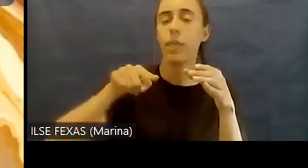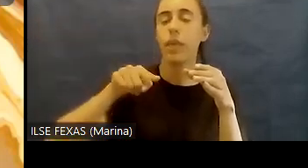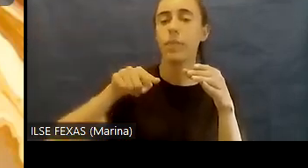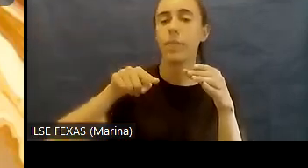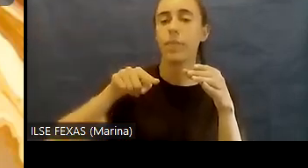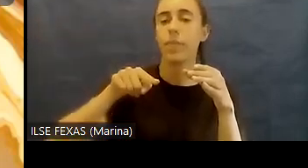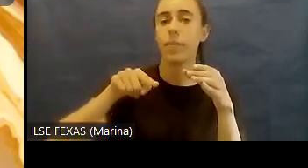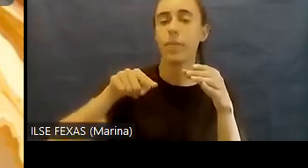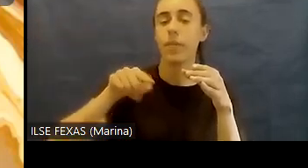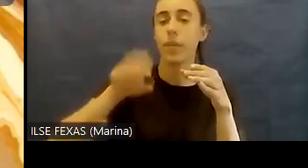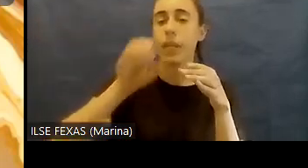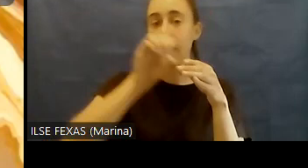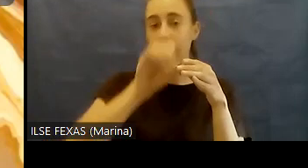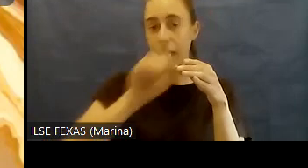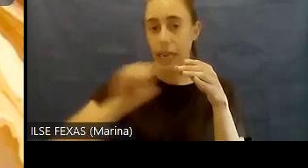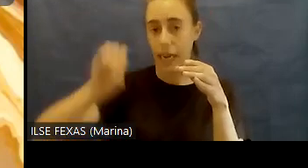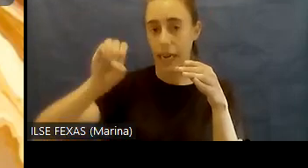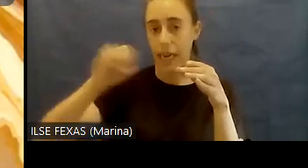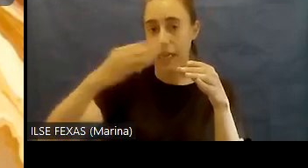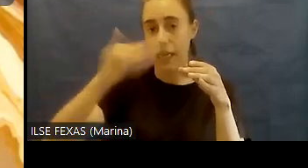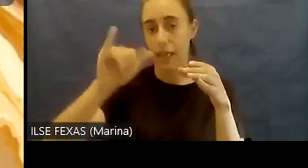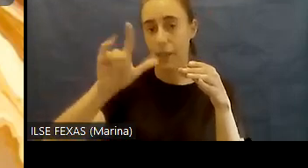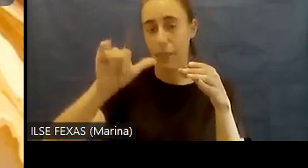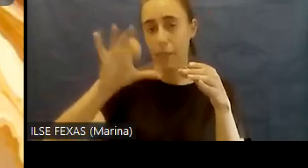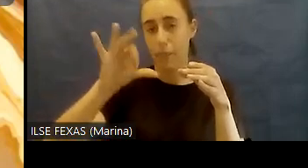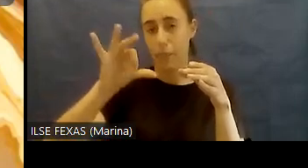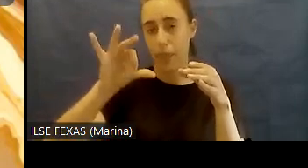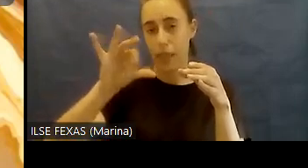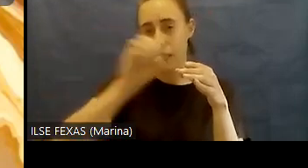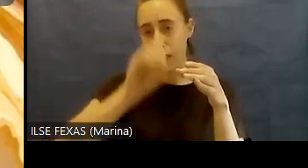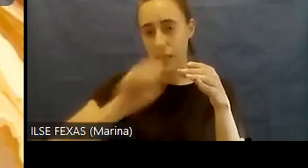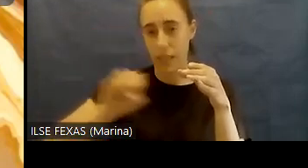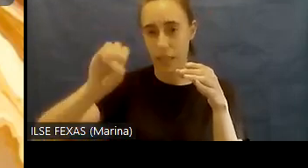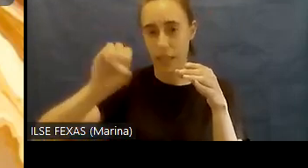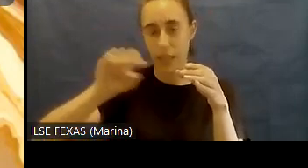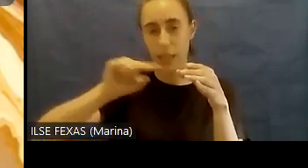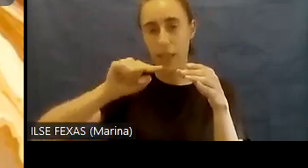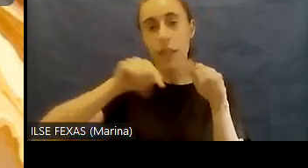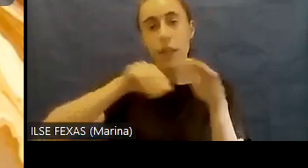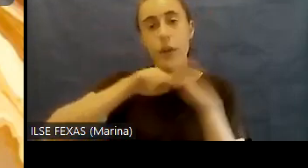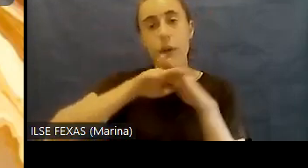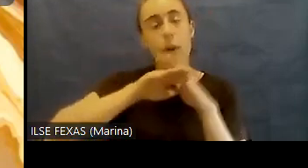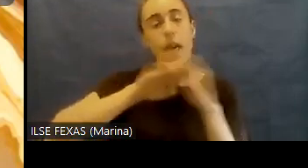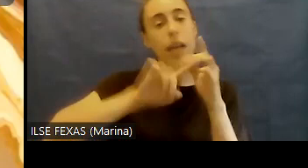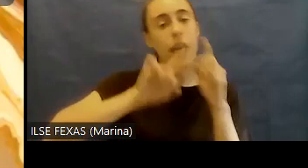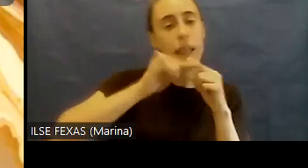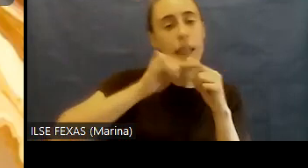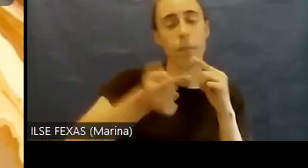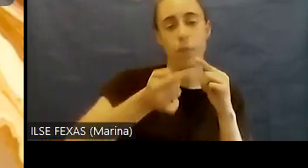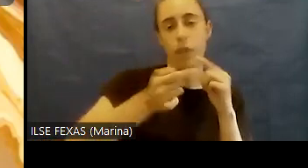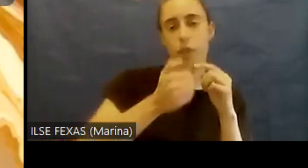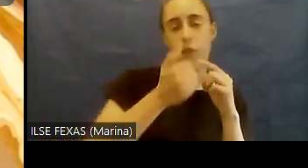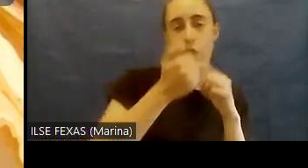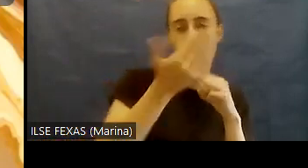los canales que hacen que la bilis que forman esos hepatocitos se acabe acumulando y saliendo a través de la vía biliar.